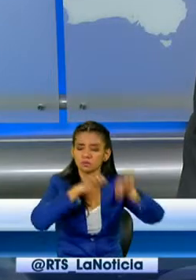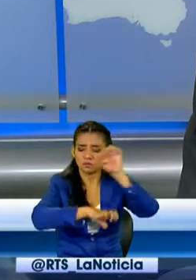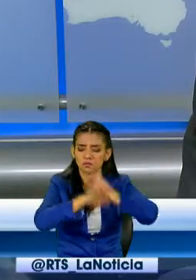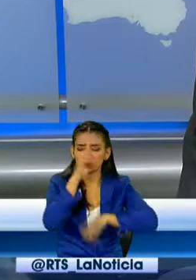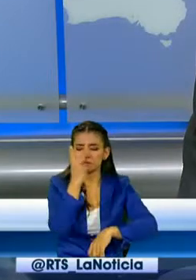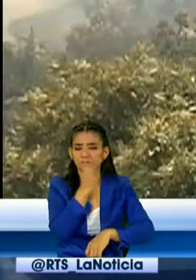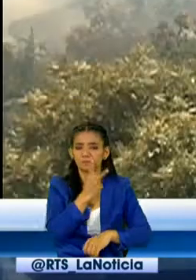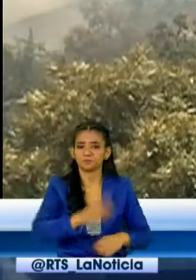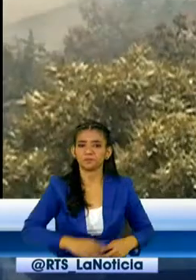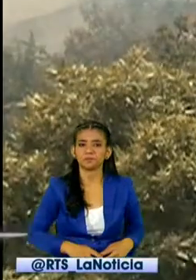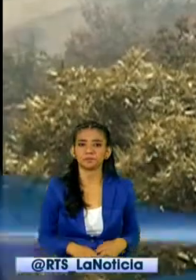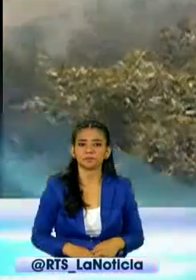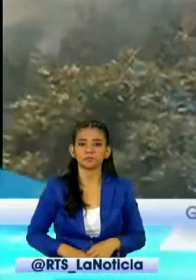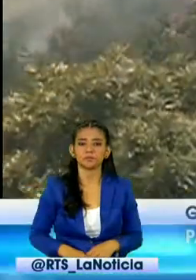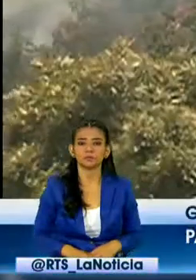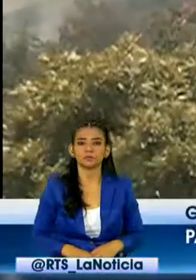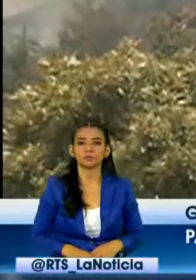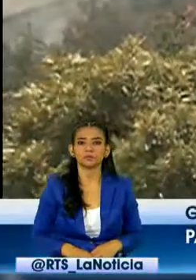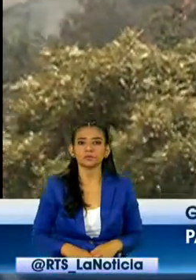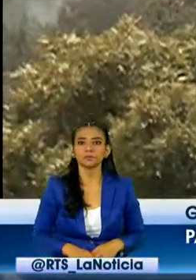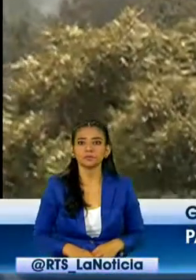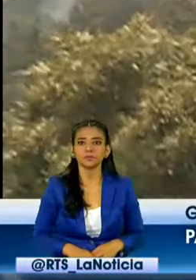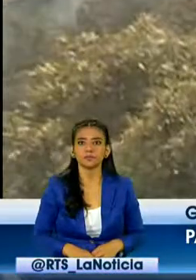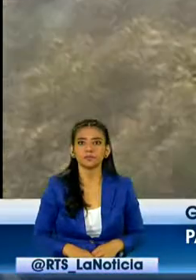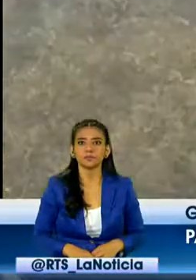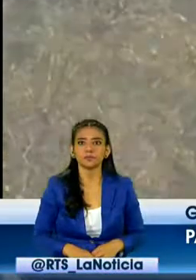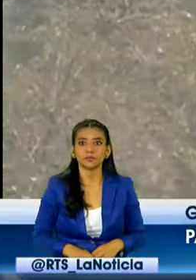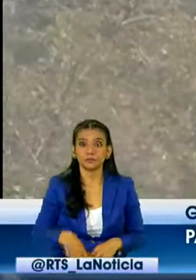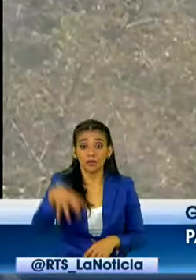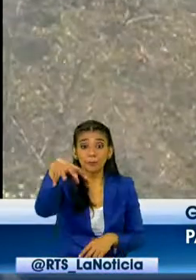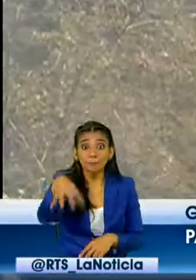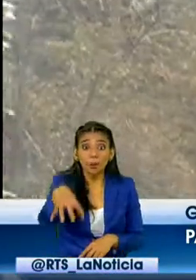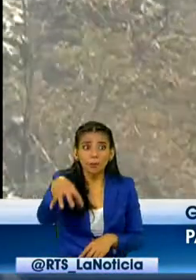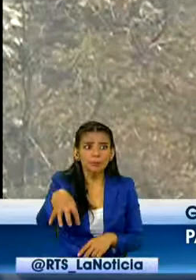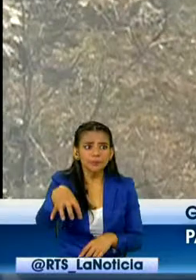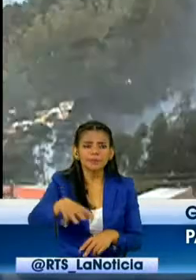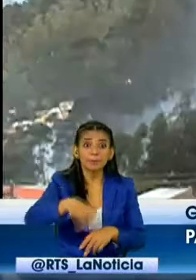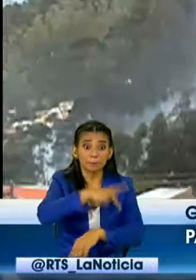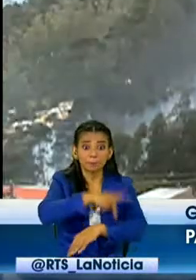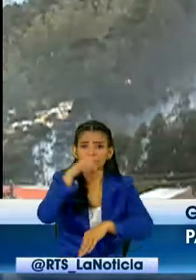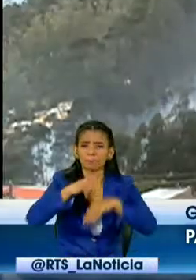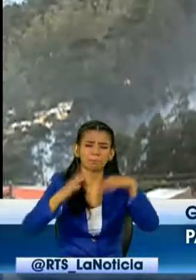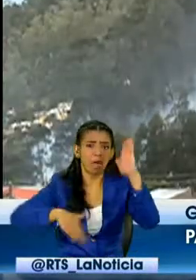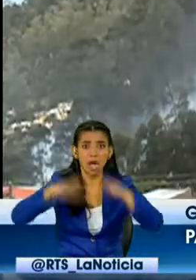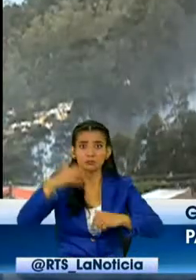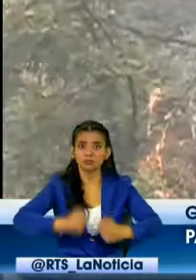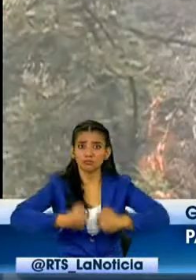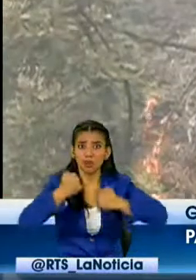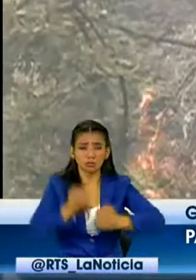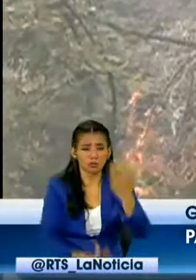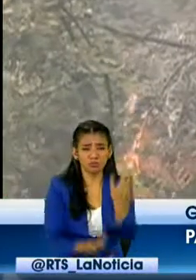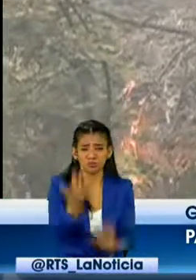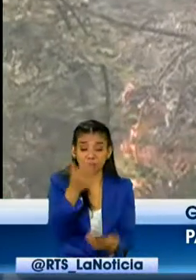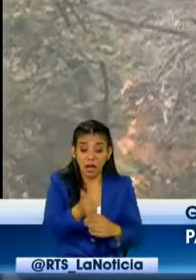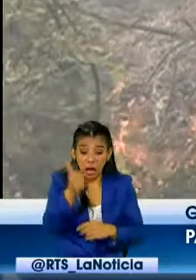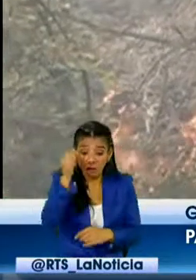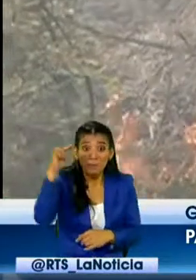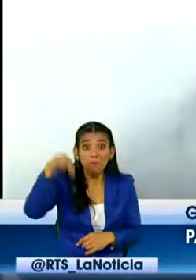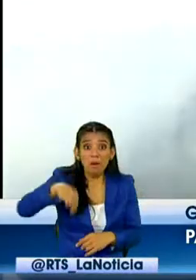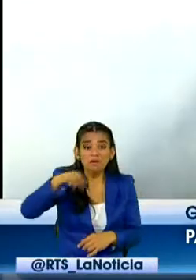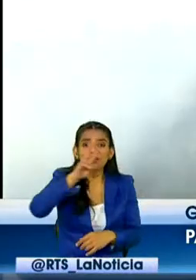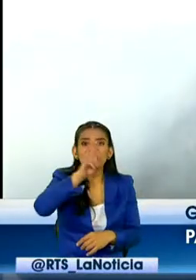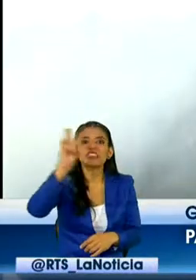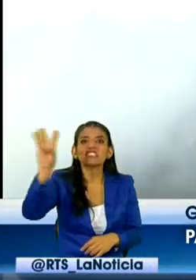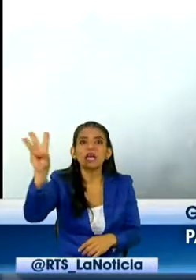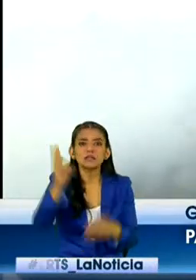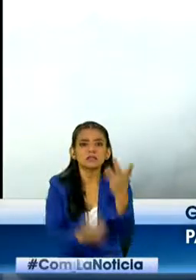esto. La provincia de Pichincha es una de las más afectadas. Este martes se reportaron 26 incendios forestales, 6